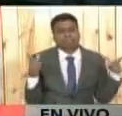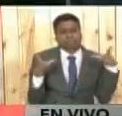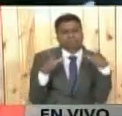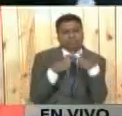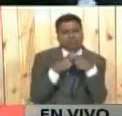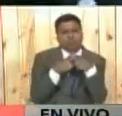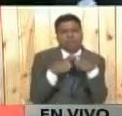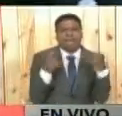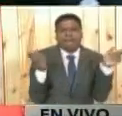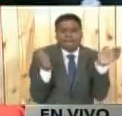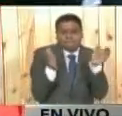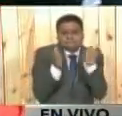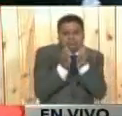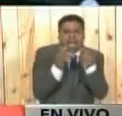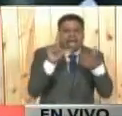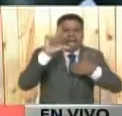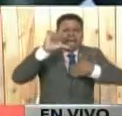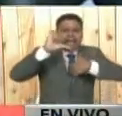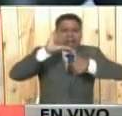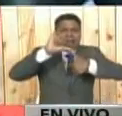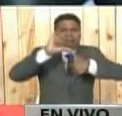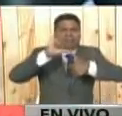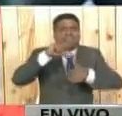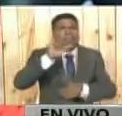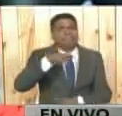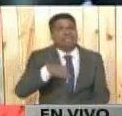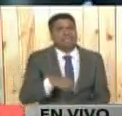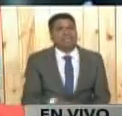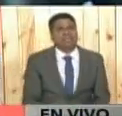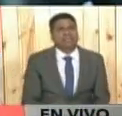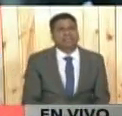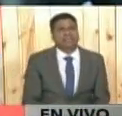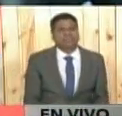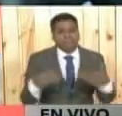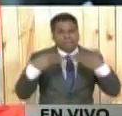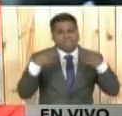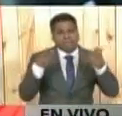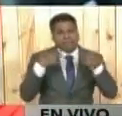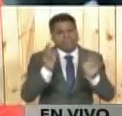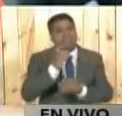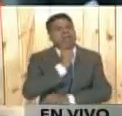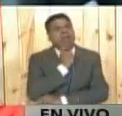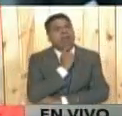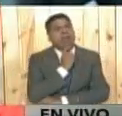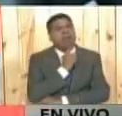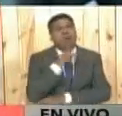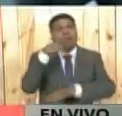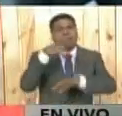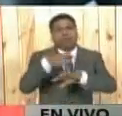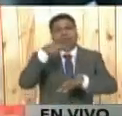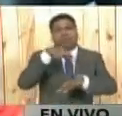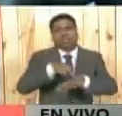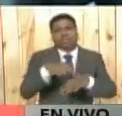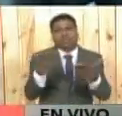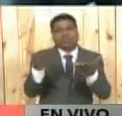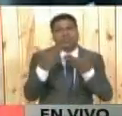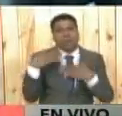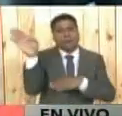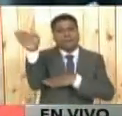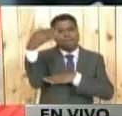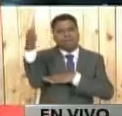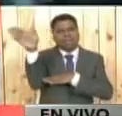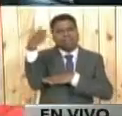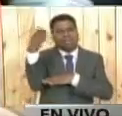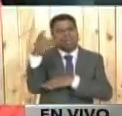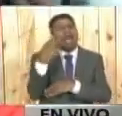también es un género panamericano. Los estudiosos de la salsa hablan que Puerto Rico recibió su bandera gracias a la